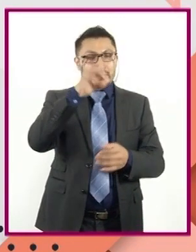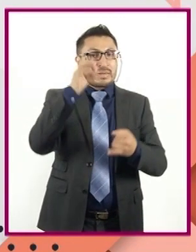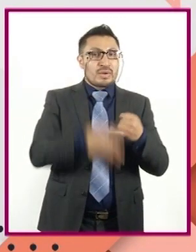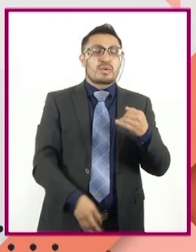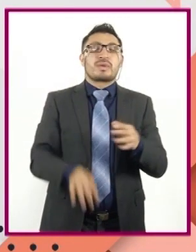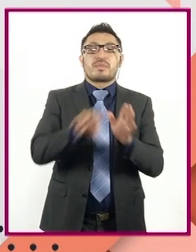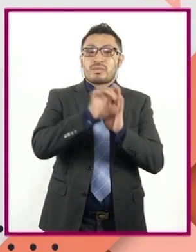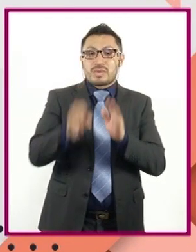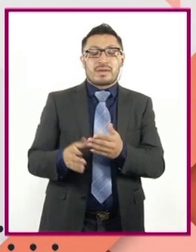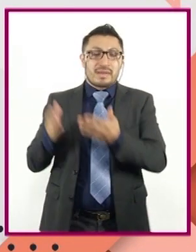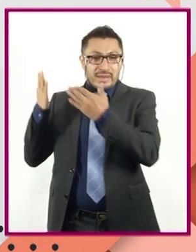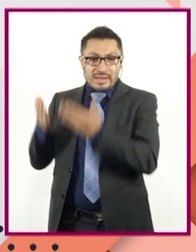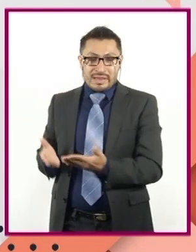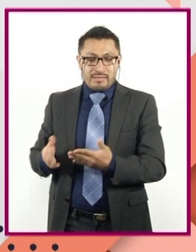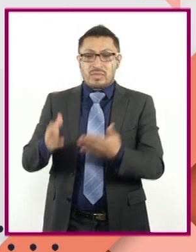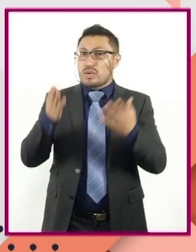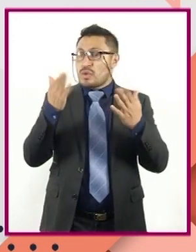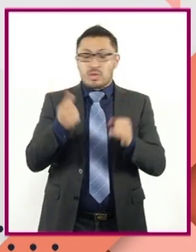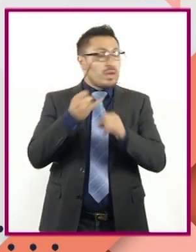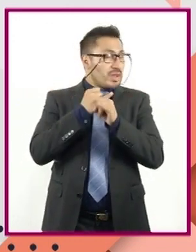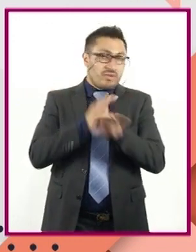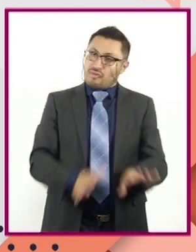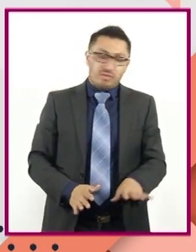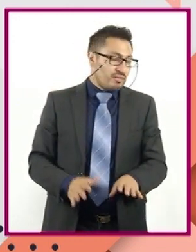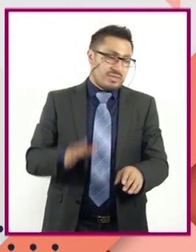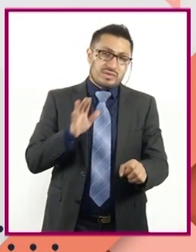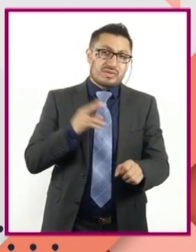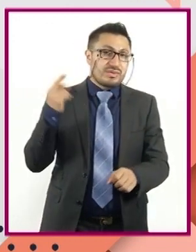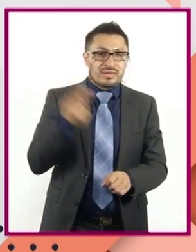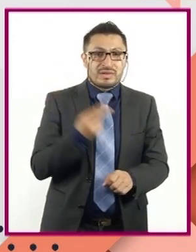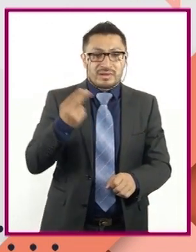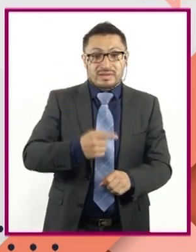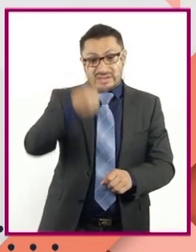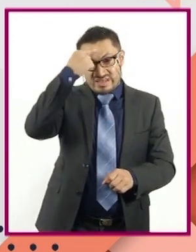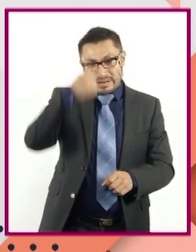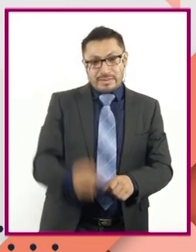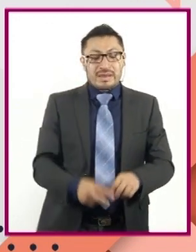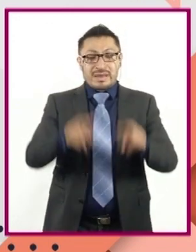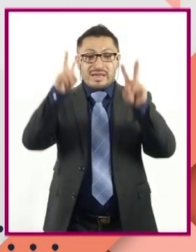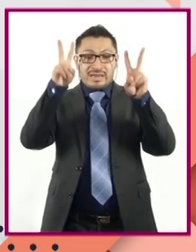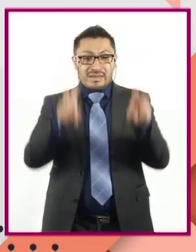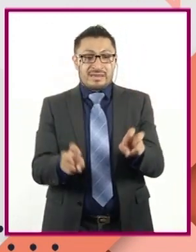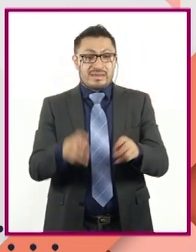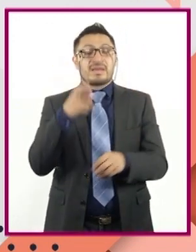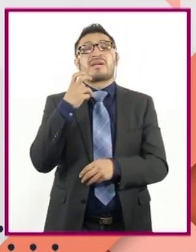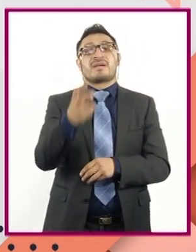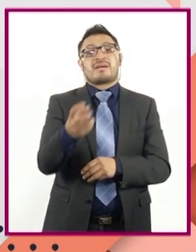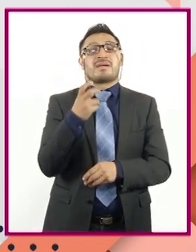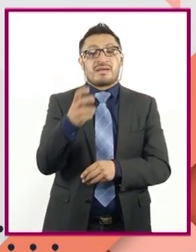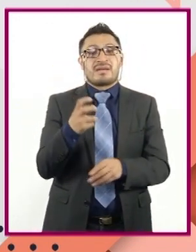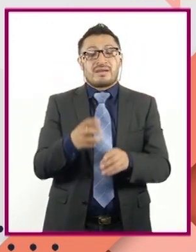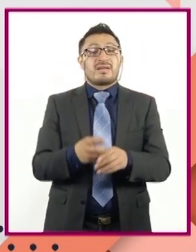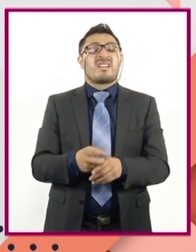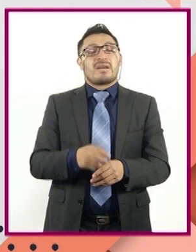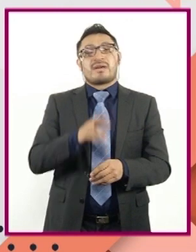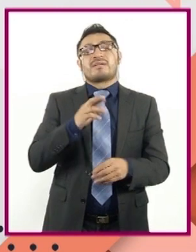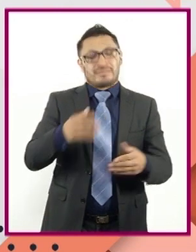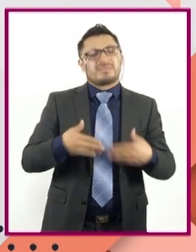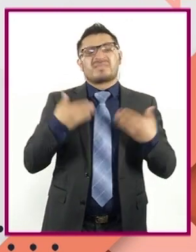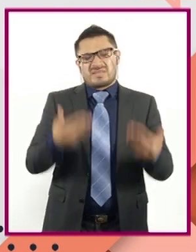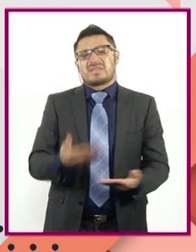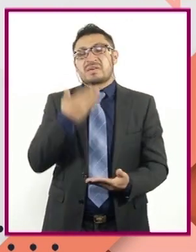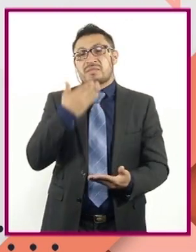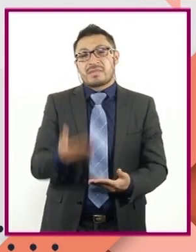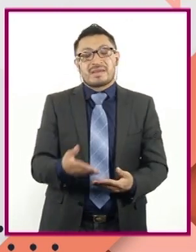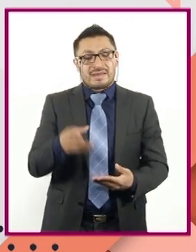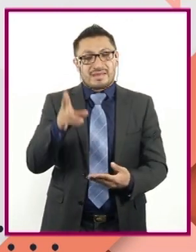de ficha no contiene la información que se requiere sobre el tema tratado y por lo tanto, con toda confianza y